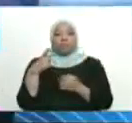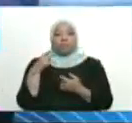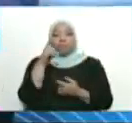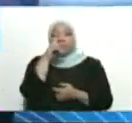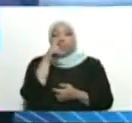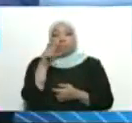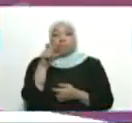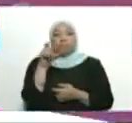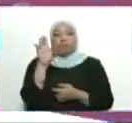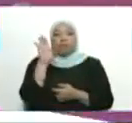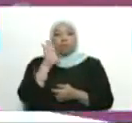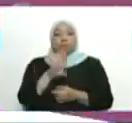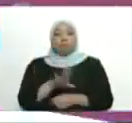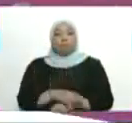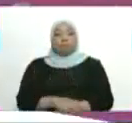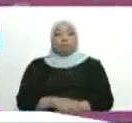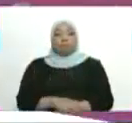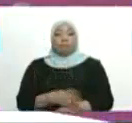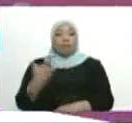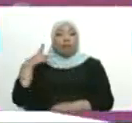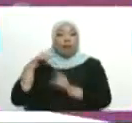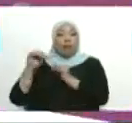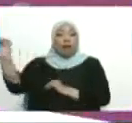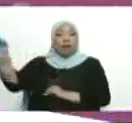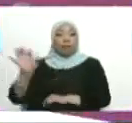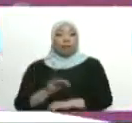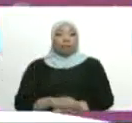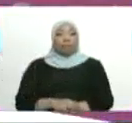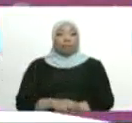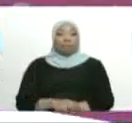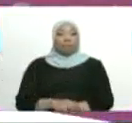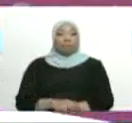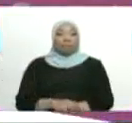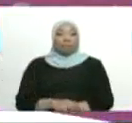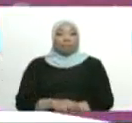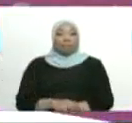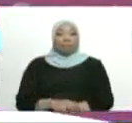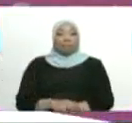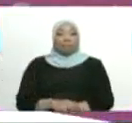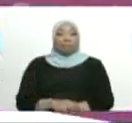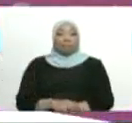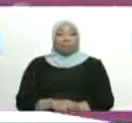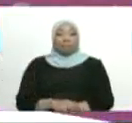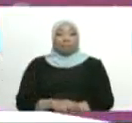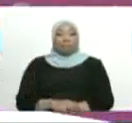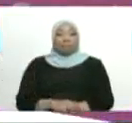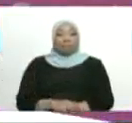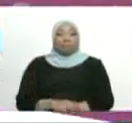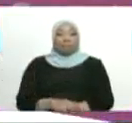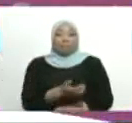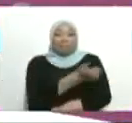sitio donde debes estar. Vete para el... No lo puedo decir.